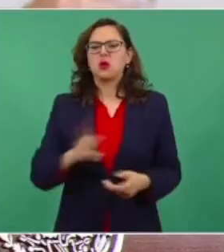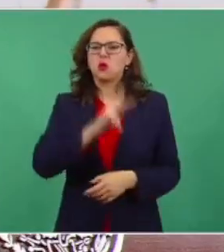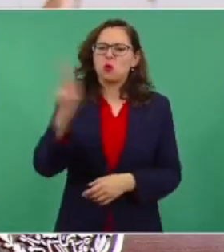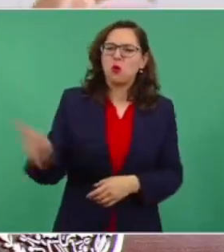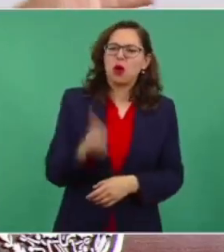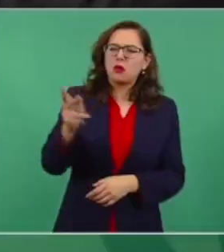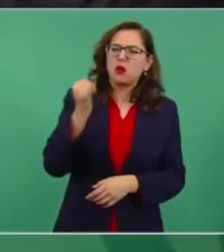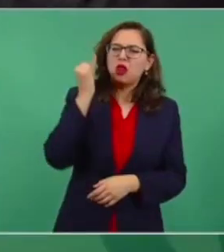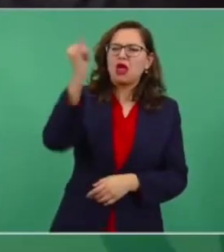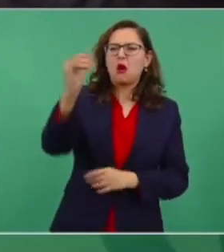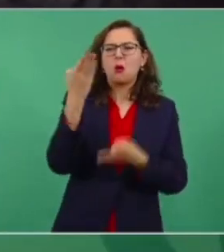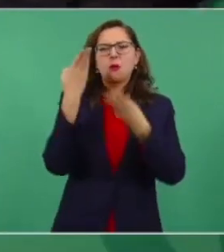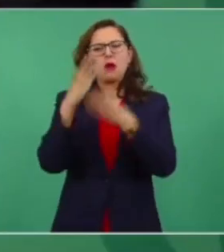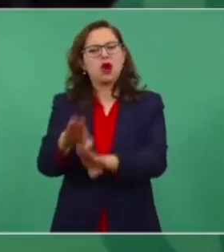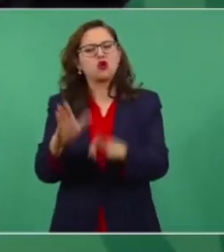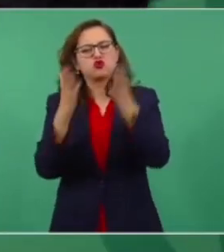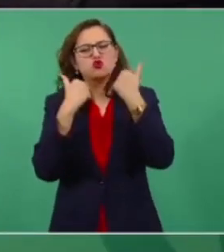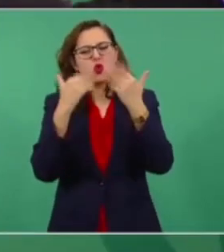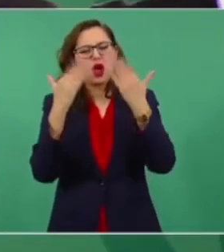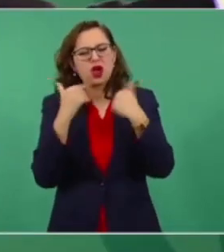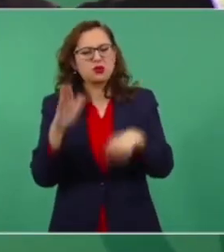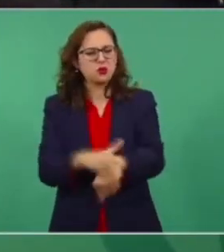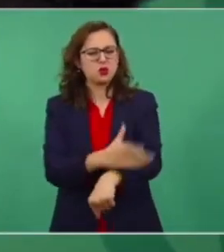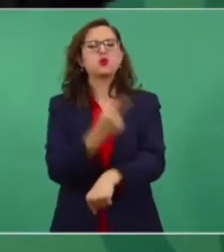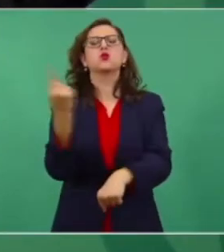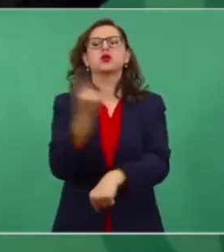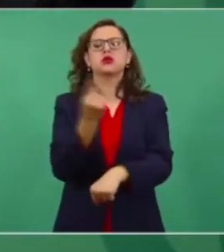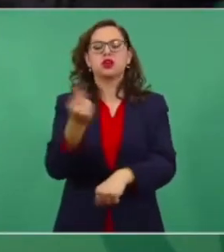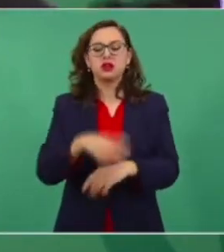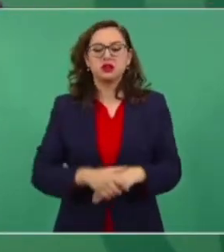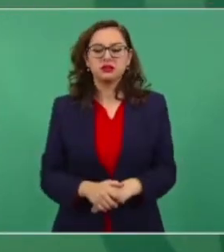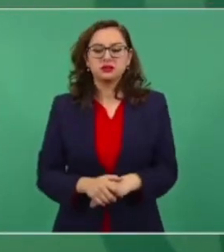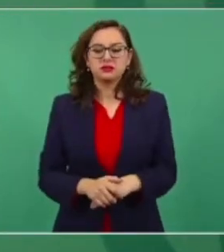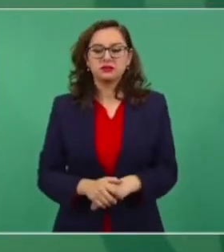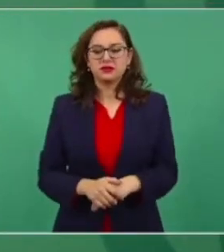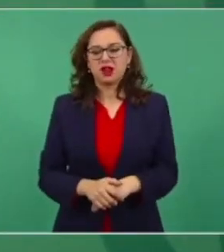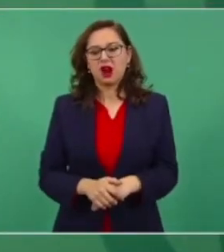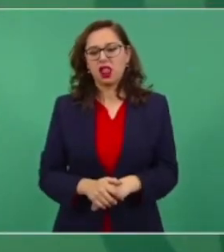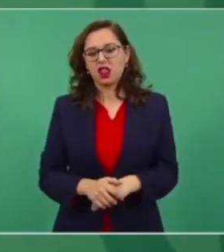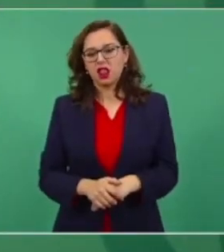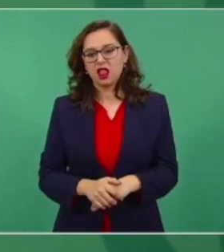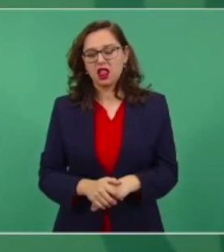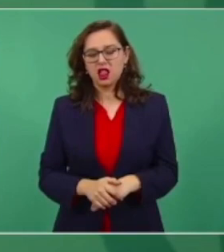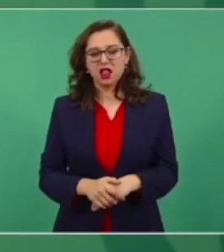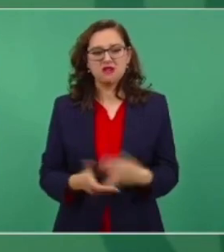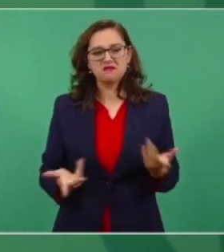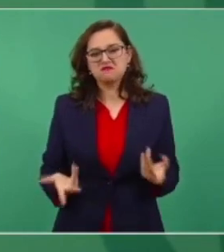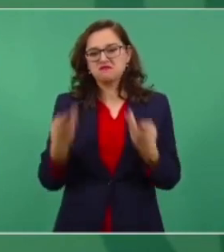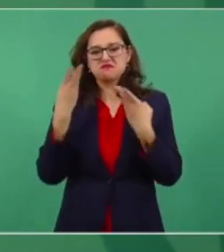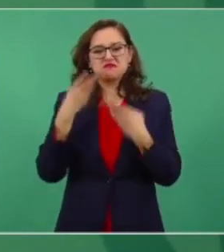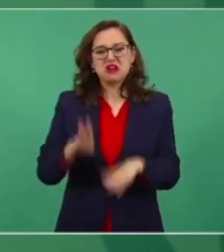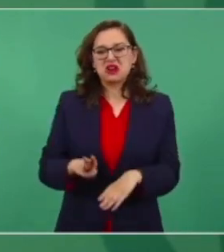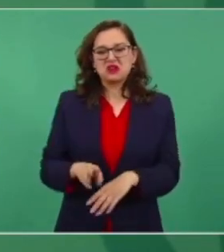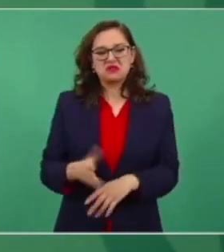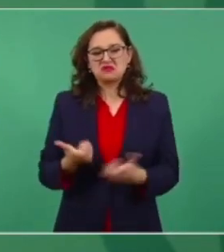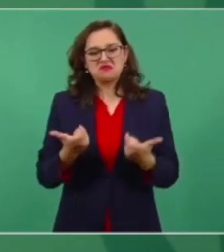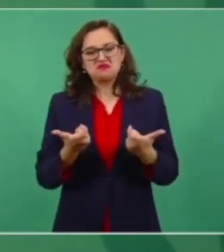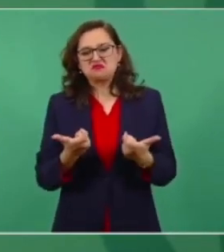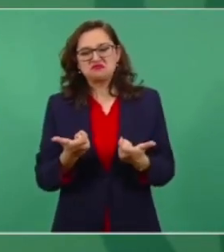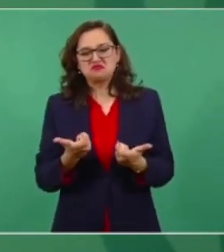pueblos? Porque pues no les es rentable a los banqueros.